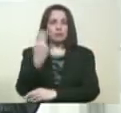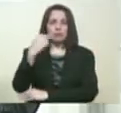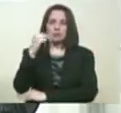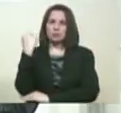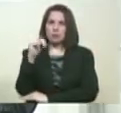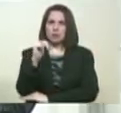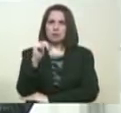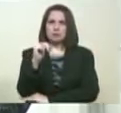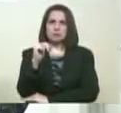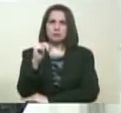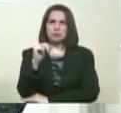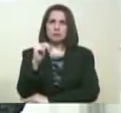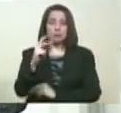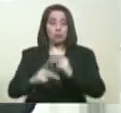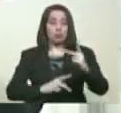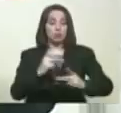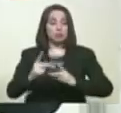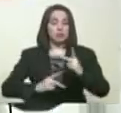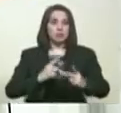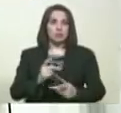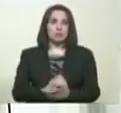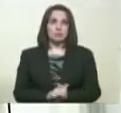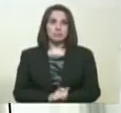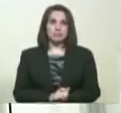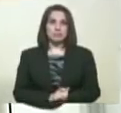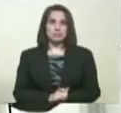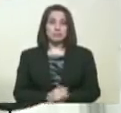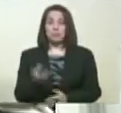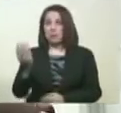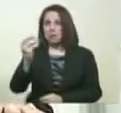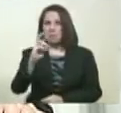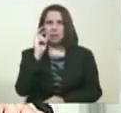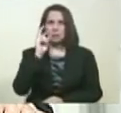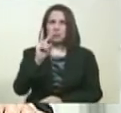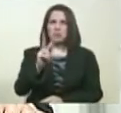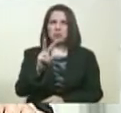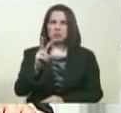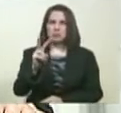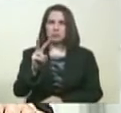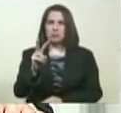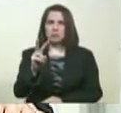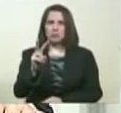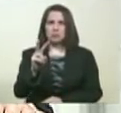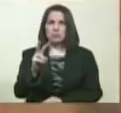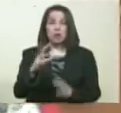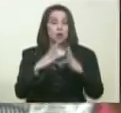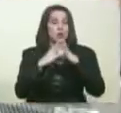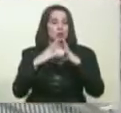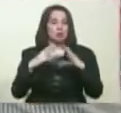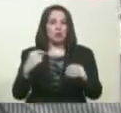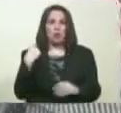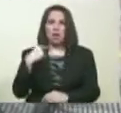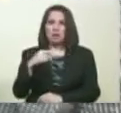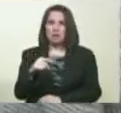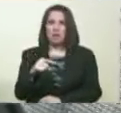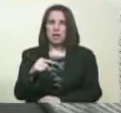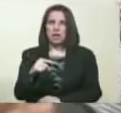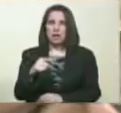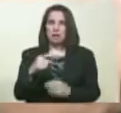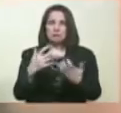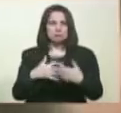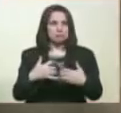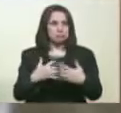locales, productivas, y que además, como lo hemos visto en un recorrido, todas tienen capacidades para